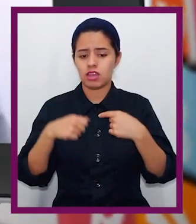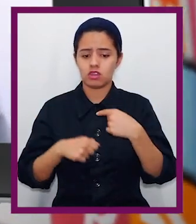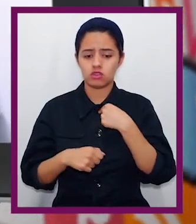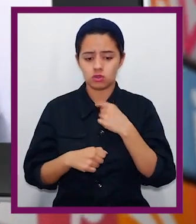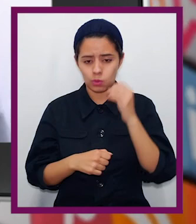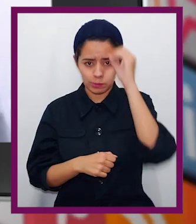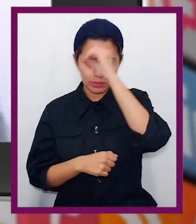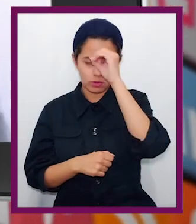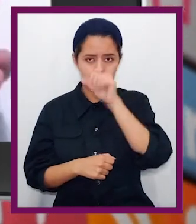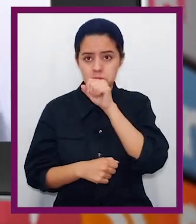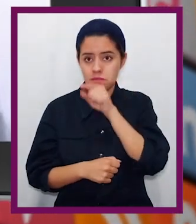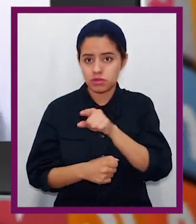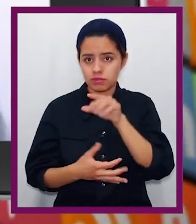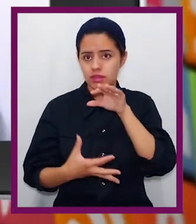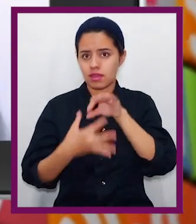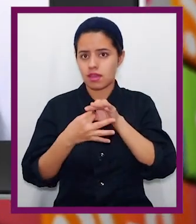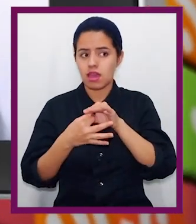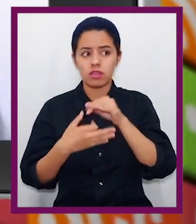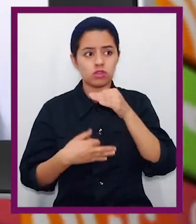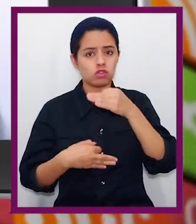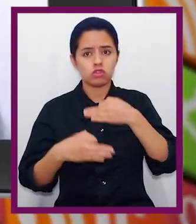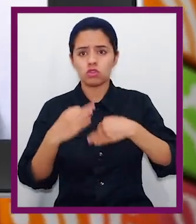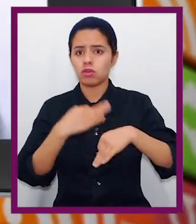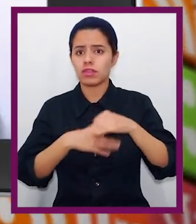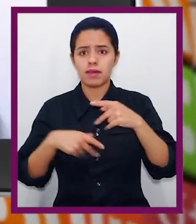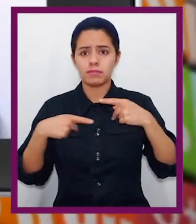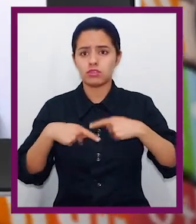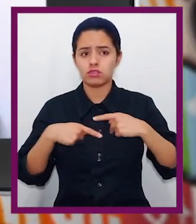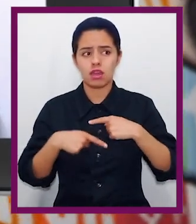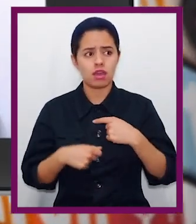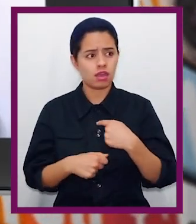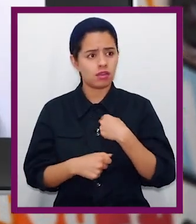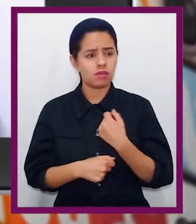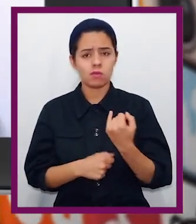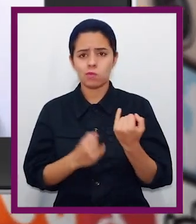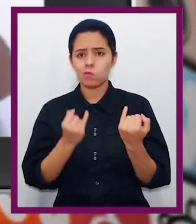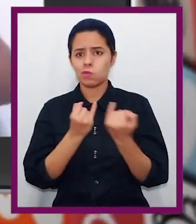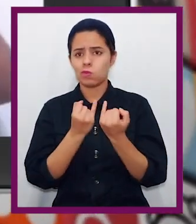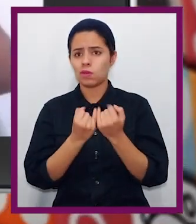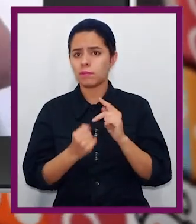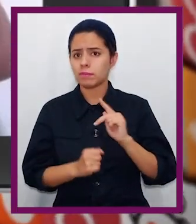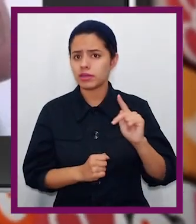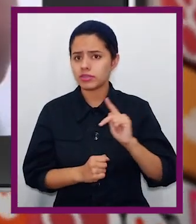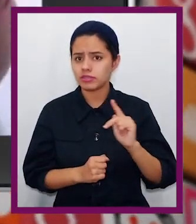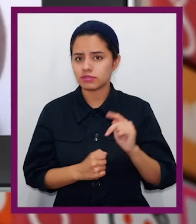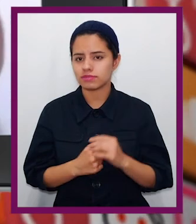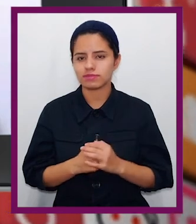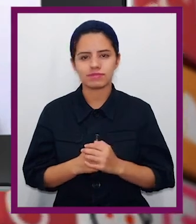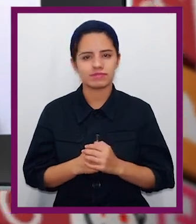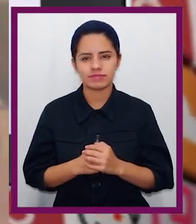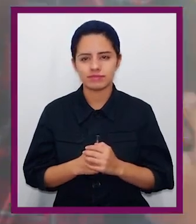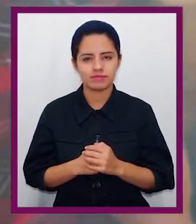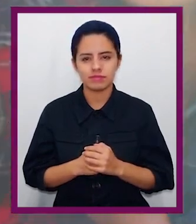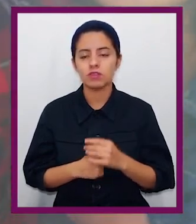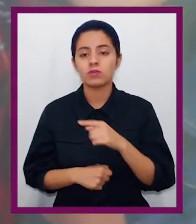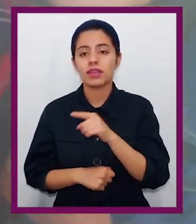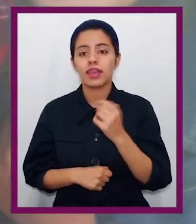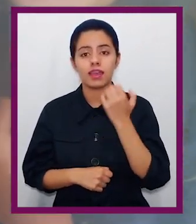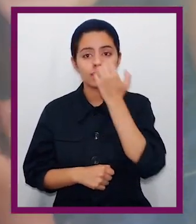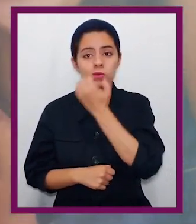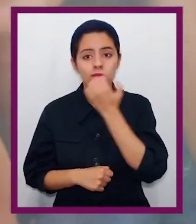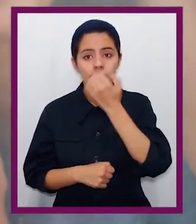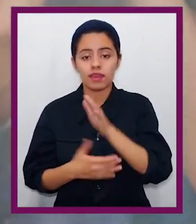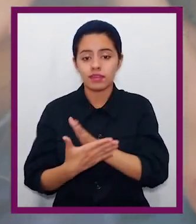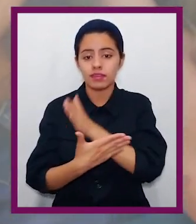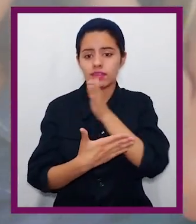con nosotros y entonces después de un tiempo creemos que todo el mundo es como nosotros lo pensamos. Cuando nosotros vamos a la escuela tenemos que convivir con